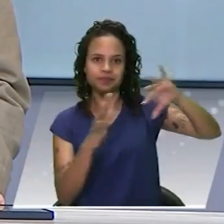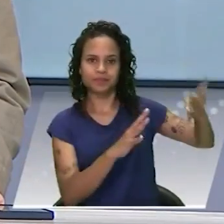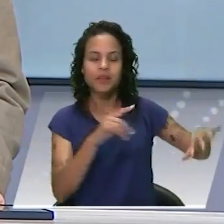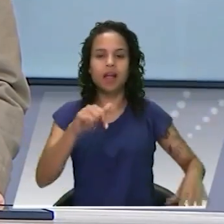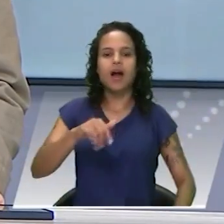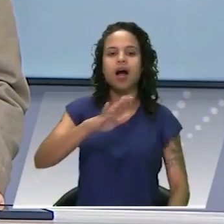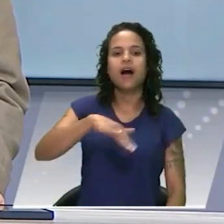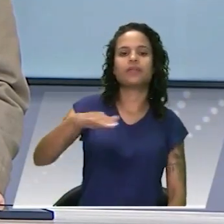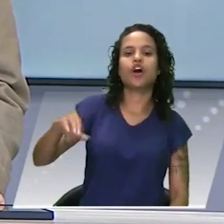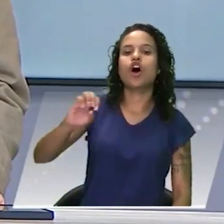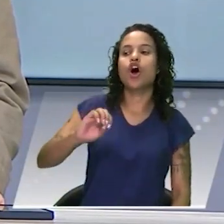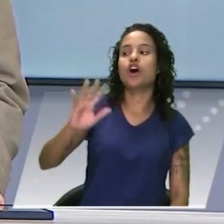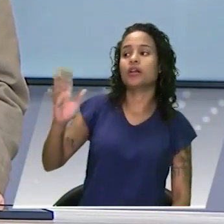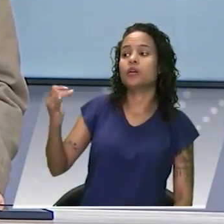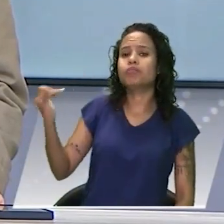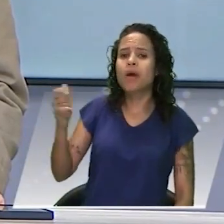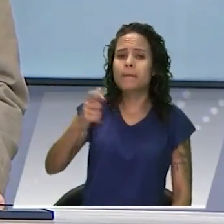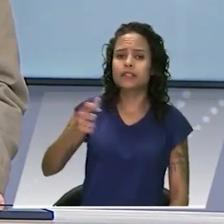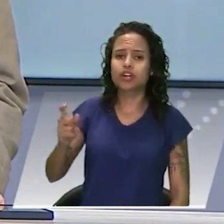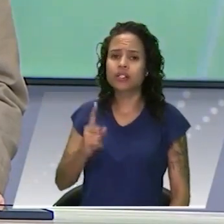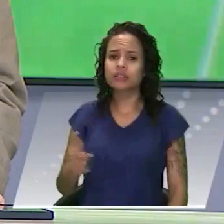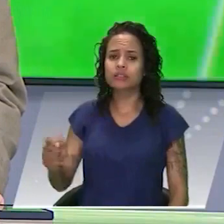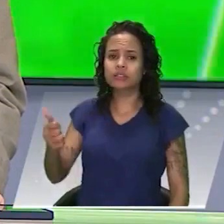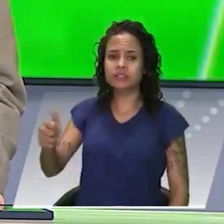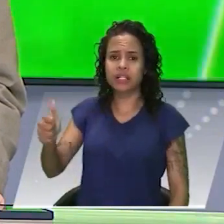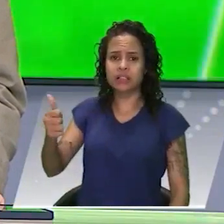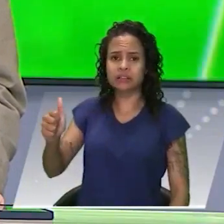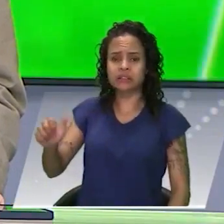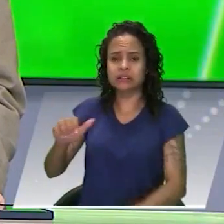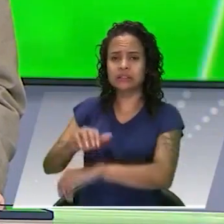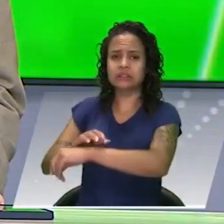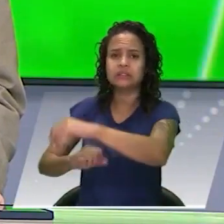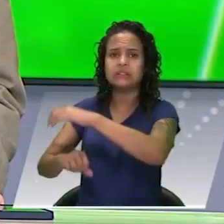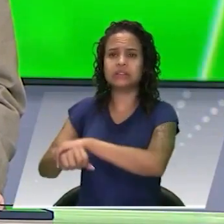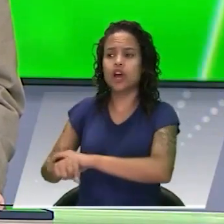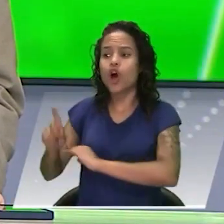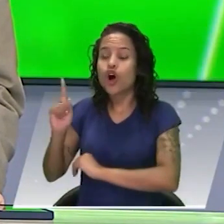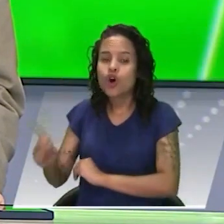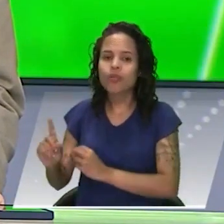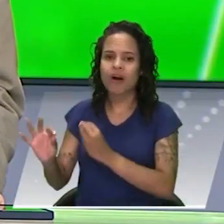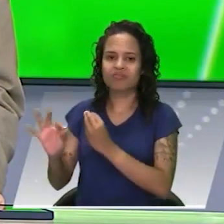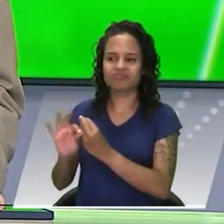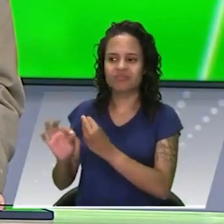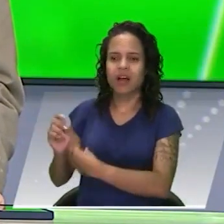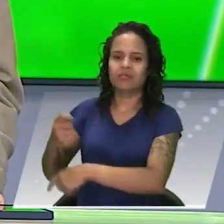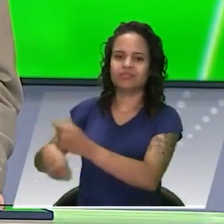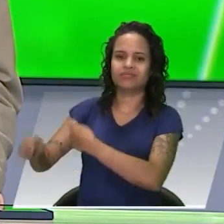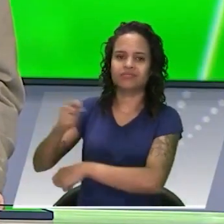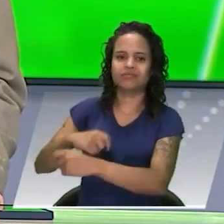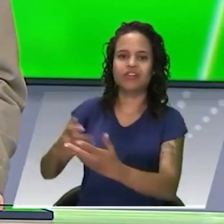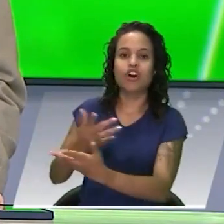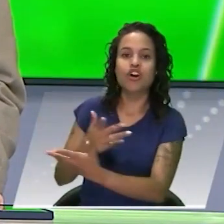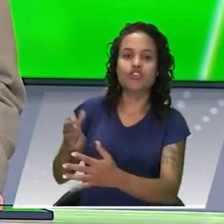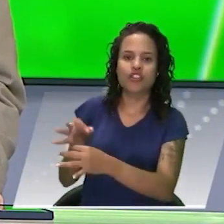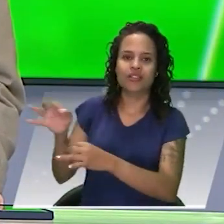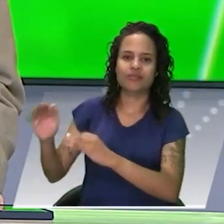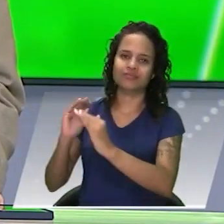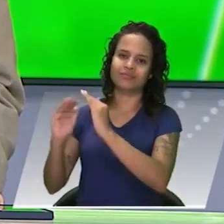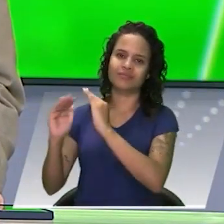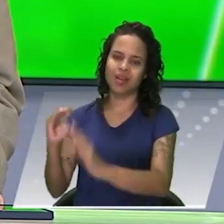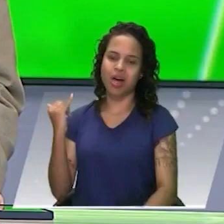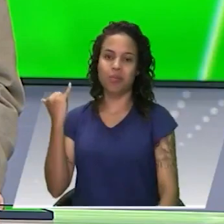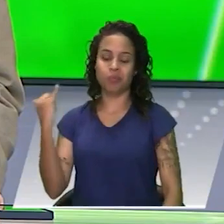más de 10 personas fueron capturadas al ser vinculadas en la distribución y venta de estupefacientes en el municipio de la ceja además de los